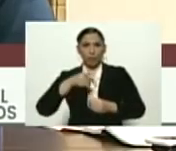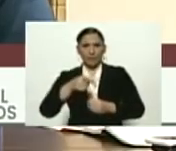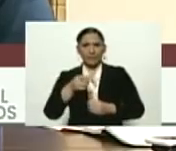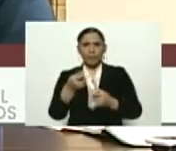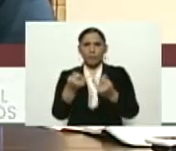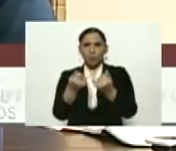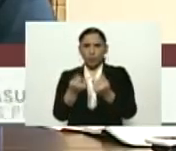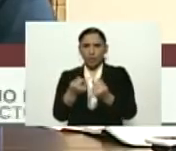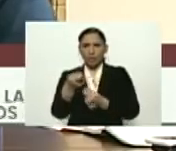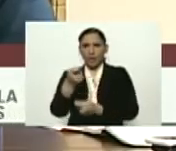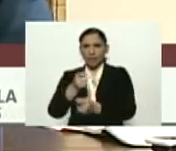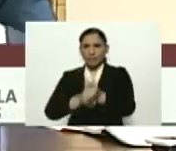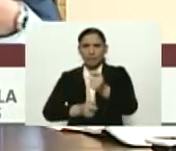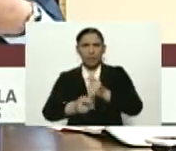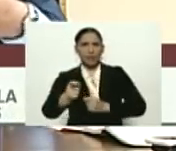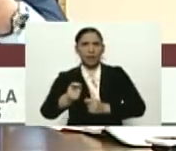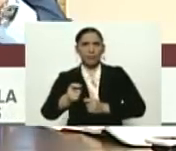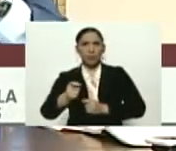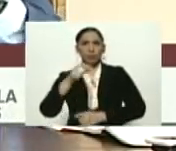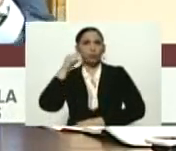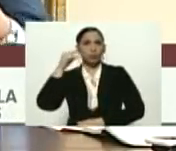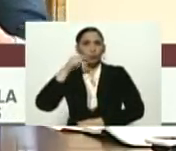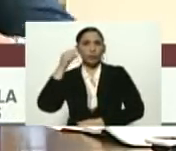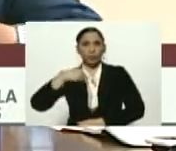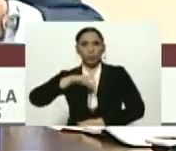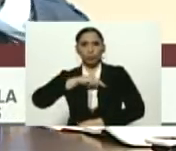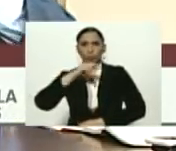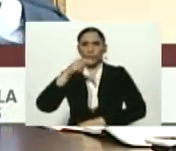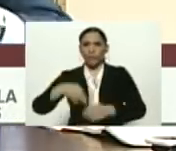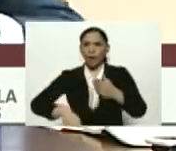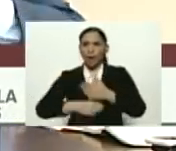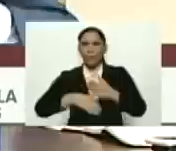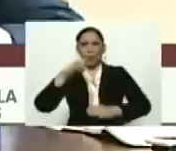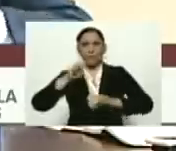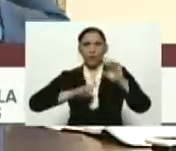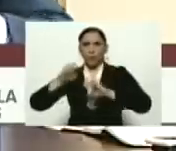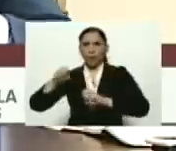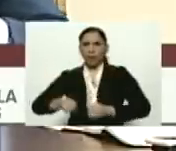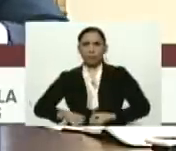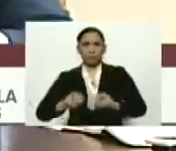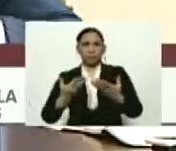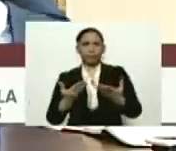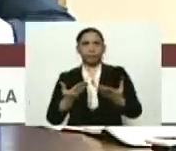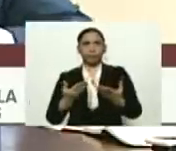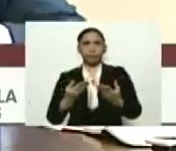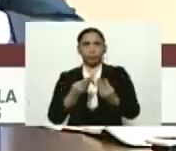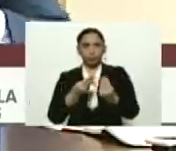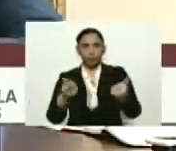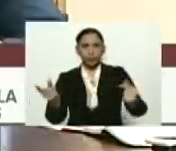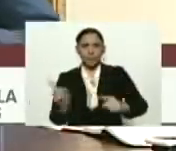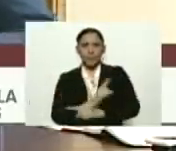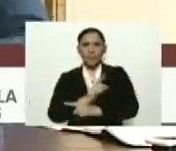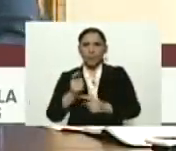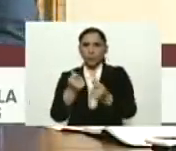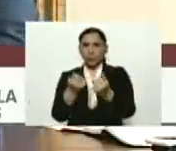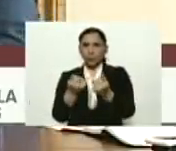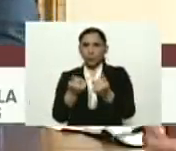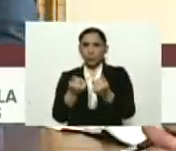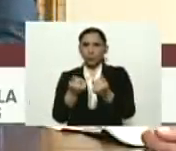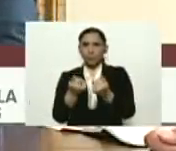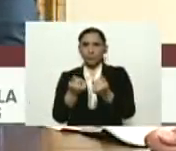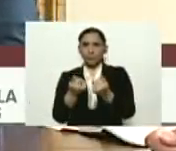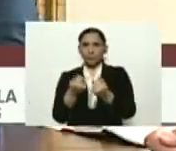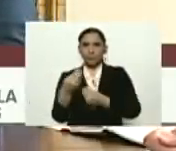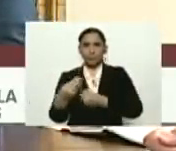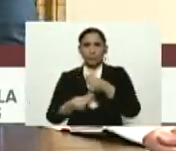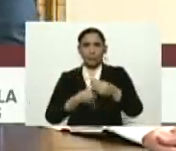de intercambio en el Sucre. Vamos a evaluarla para darle viabilidad financiera y monetaria.